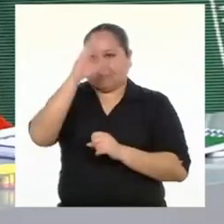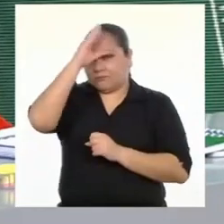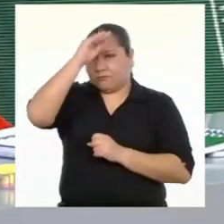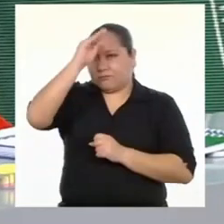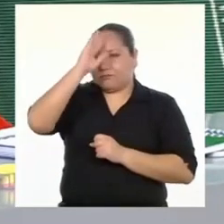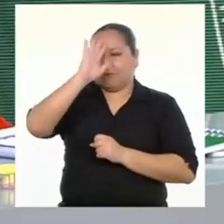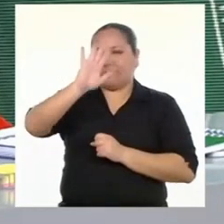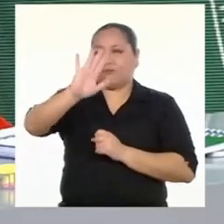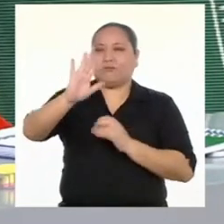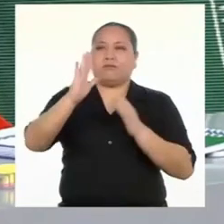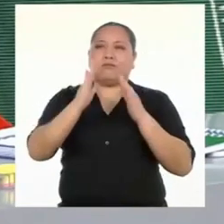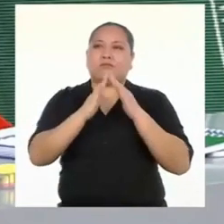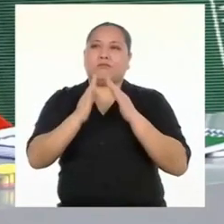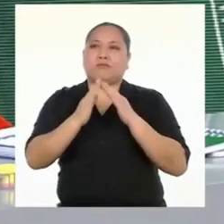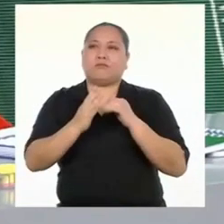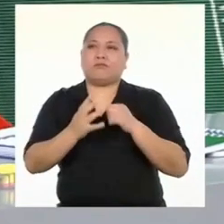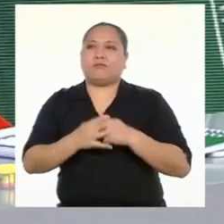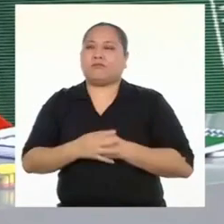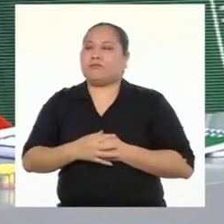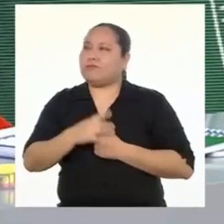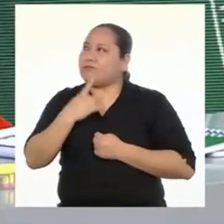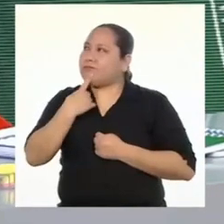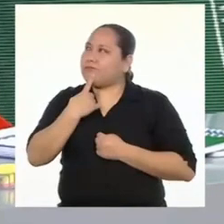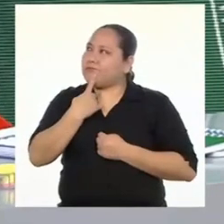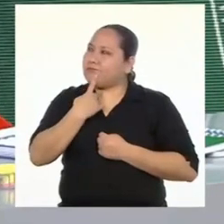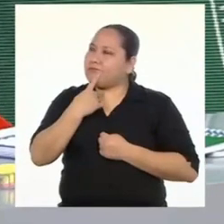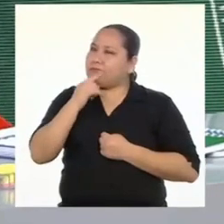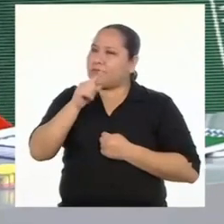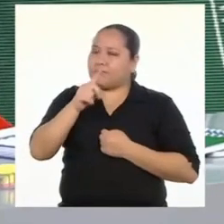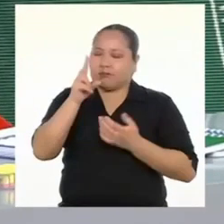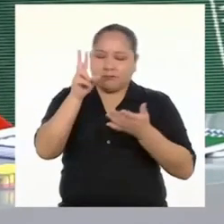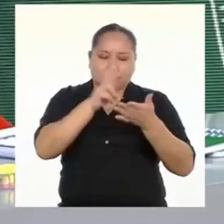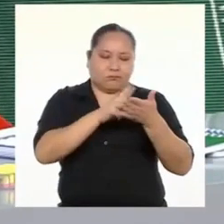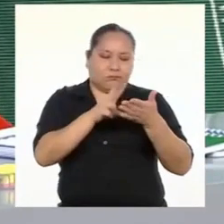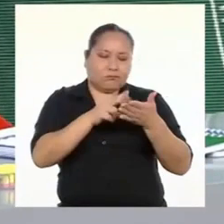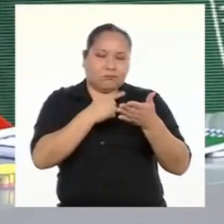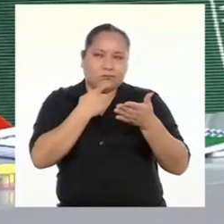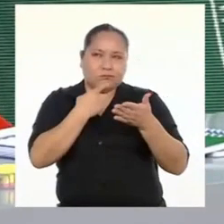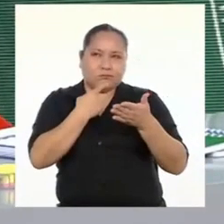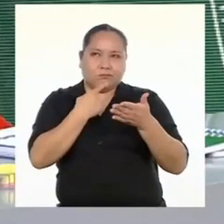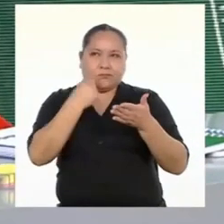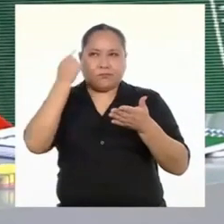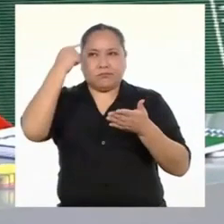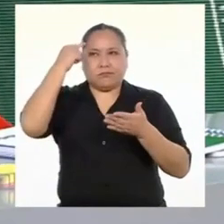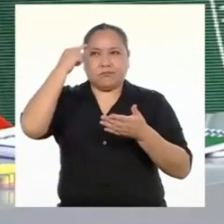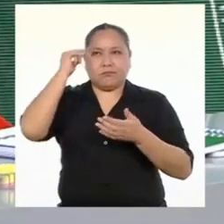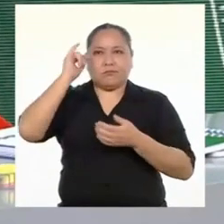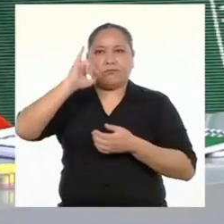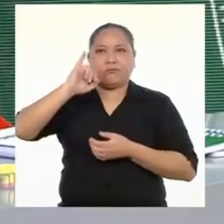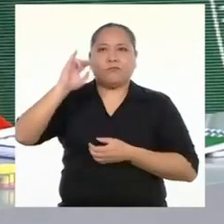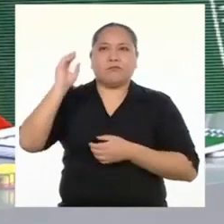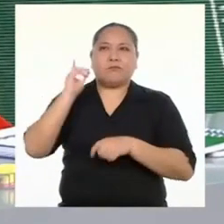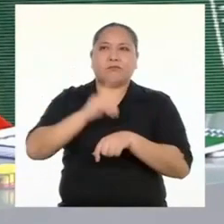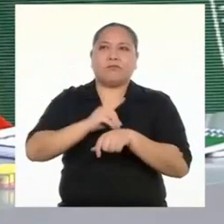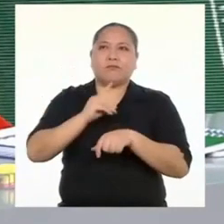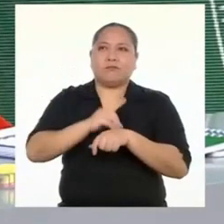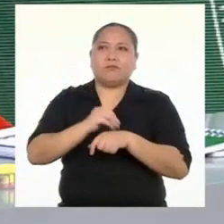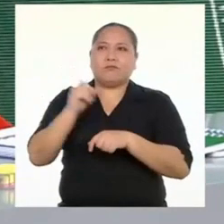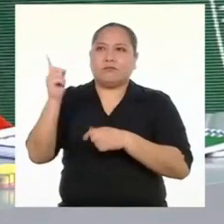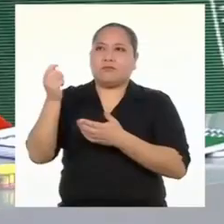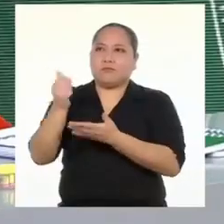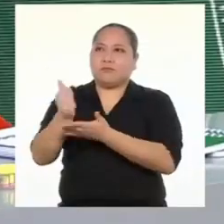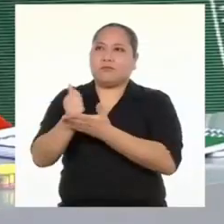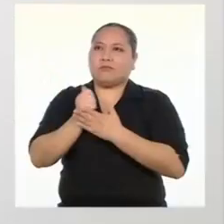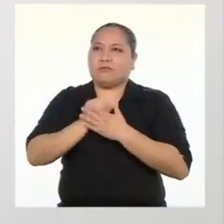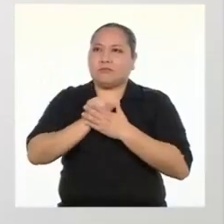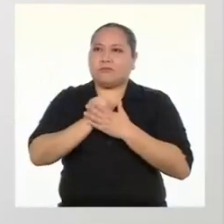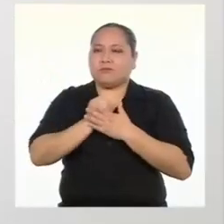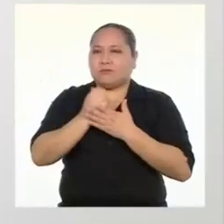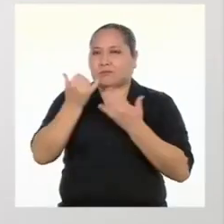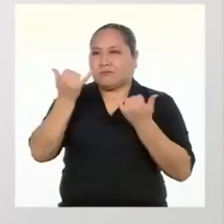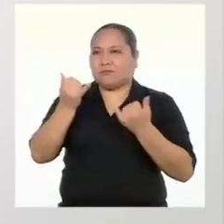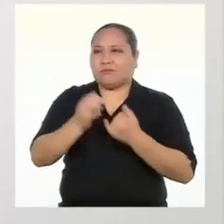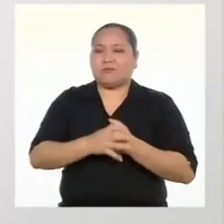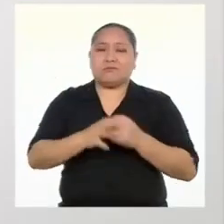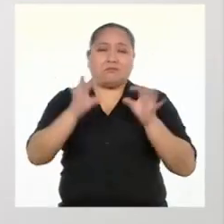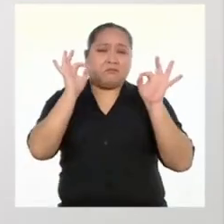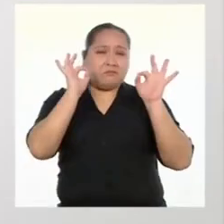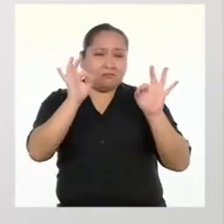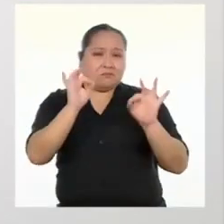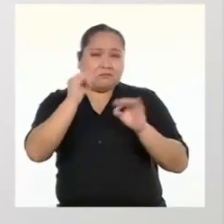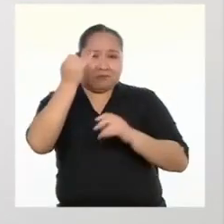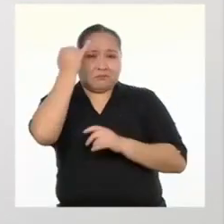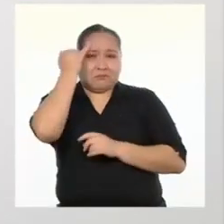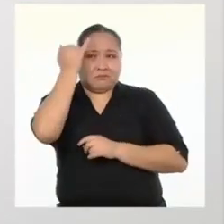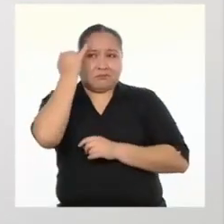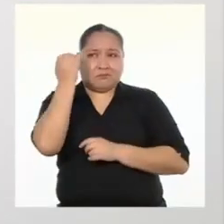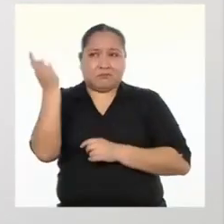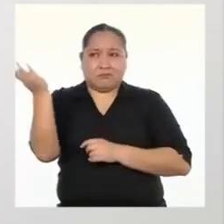sus casas. Aunque ahora que las estoy leyendo, creo que el doctor Juan Porras nos podría ayudar en esta ocasión. Excelente